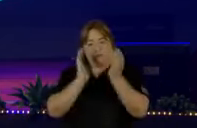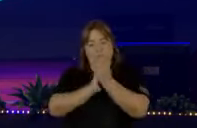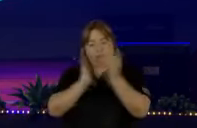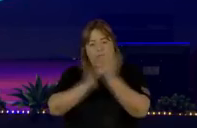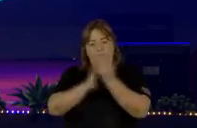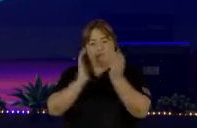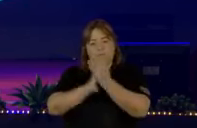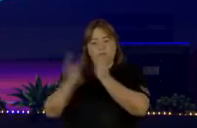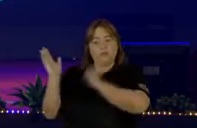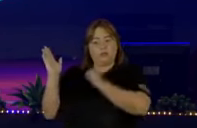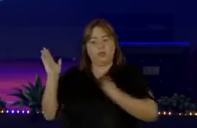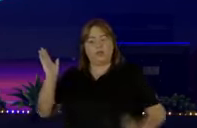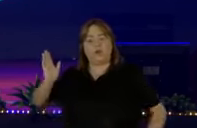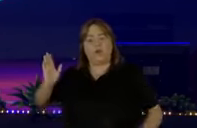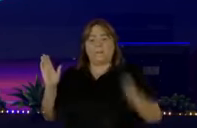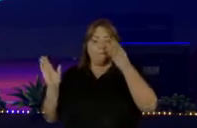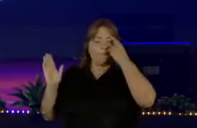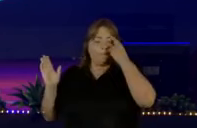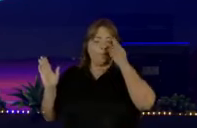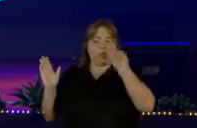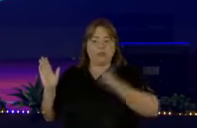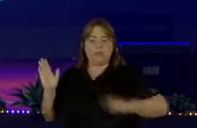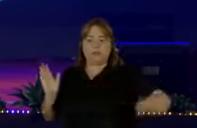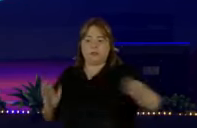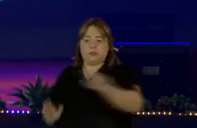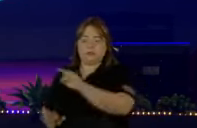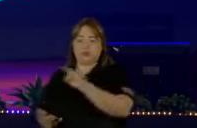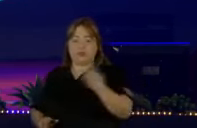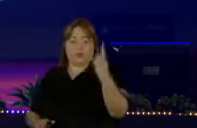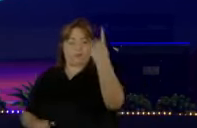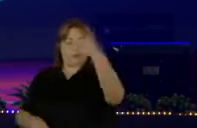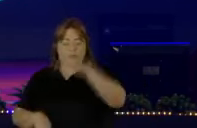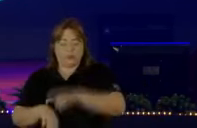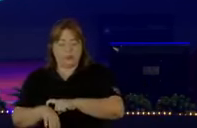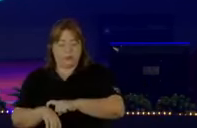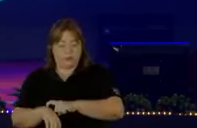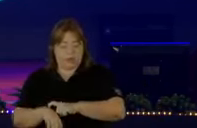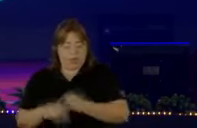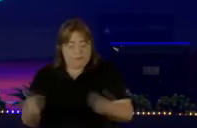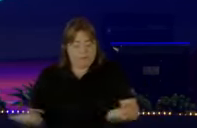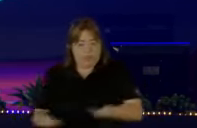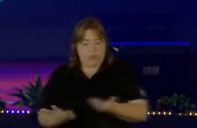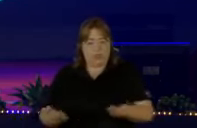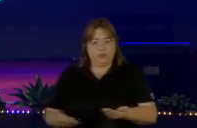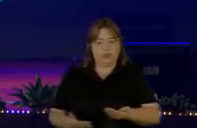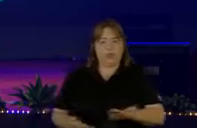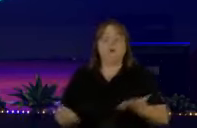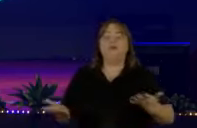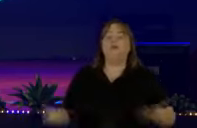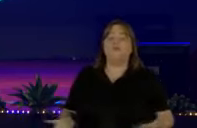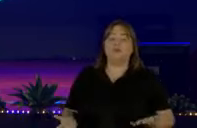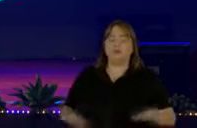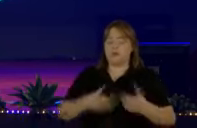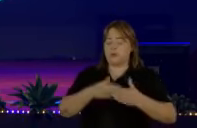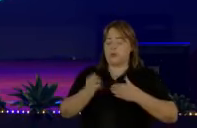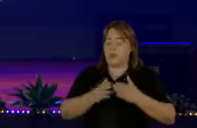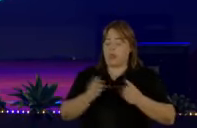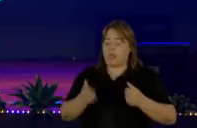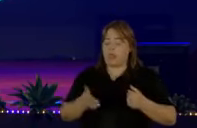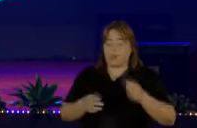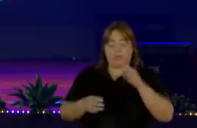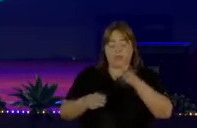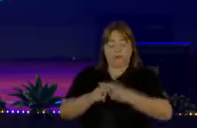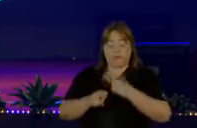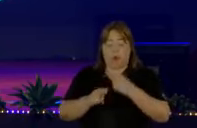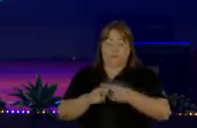un aplauso. Incluso si usted está hoy por primera vez, aunque no tengamos su nombre, que nos gustaría tenerlo, porque ya usted sabe